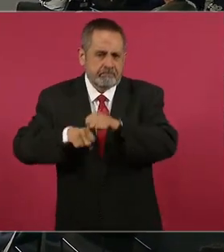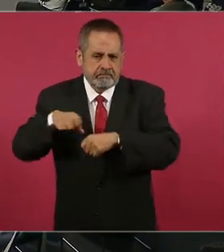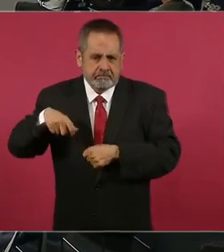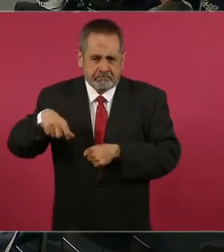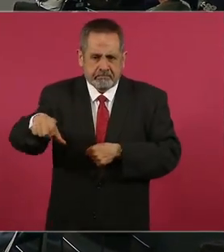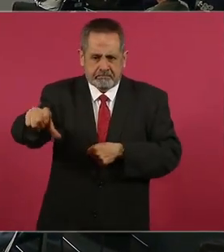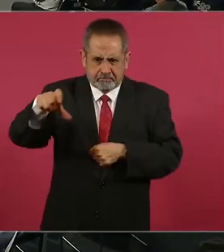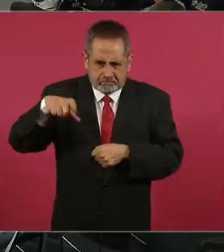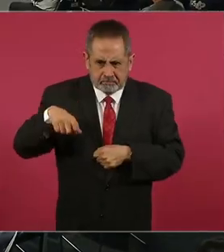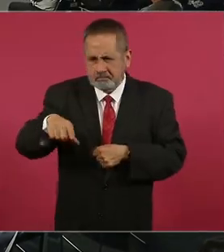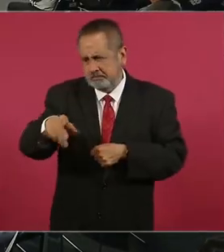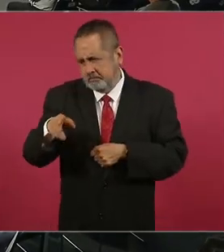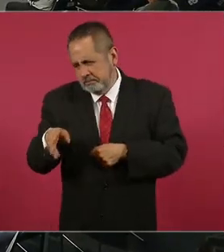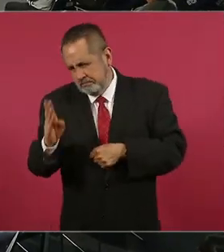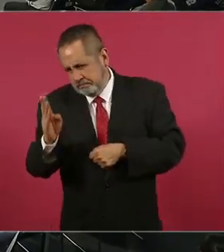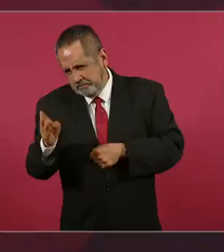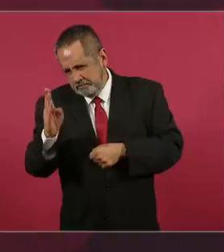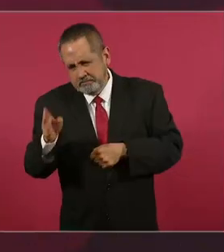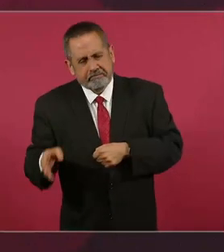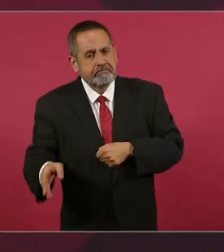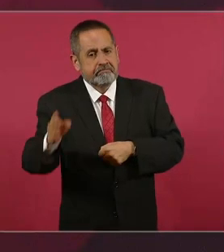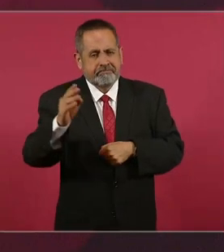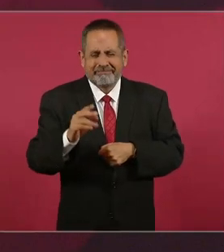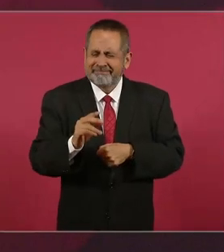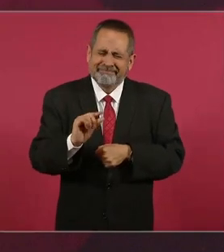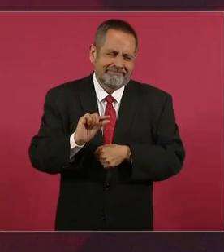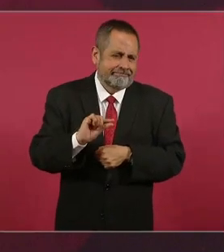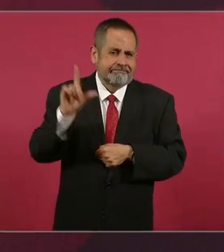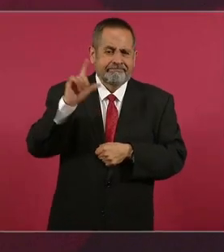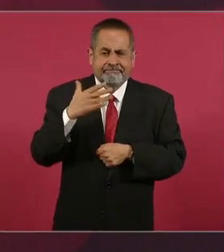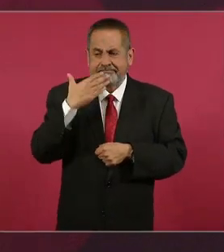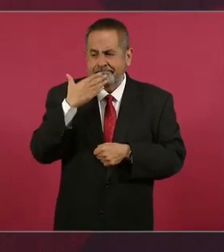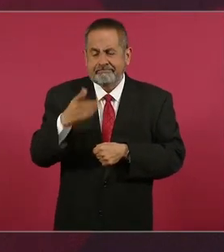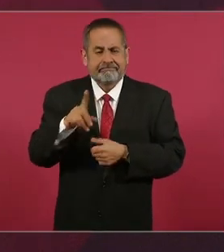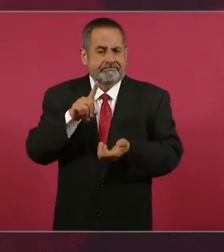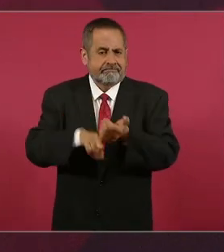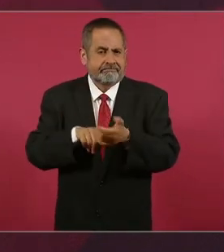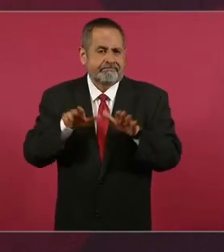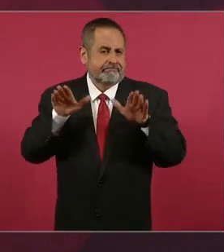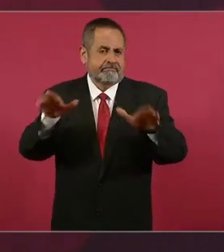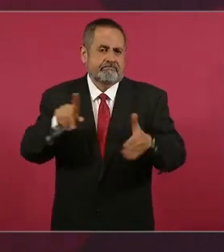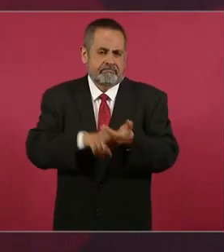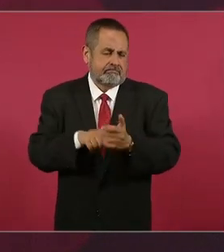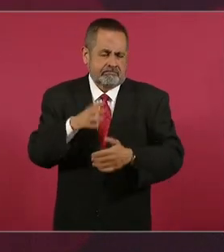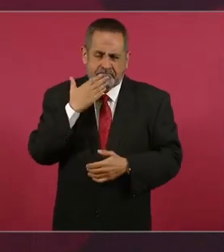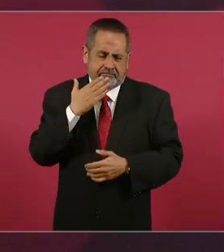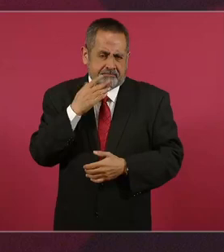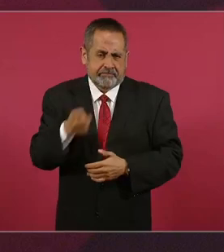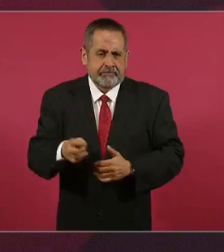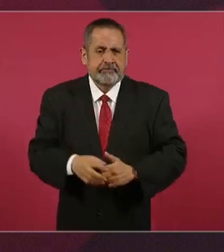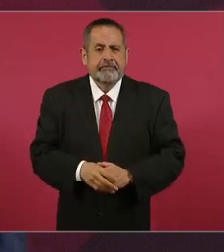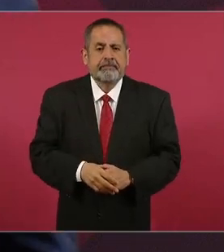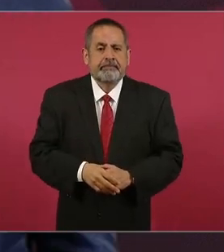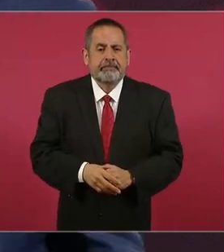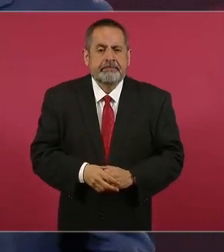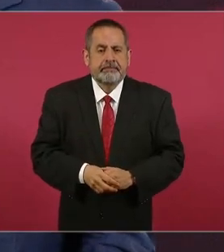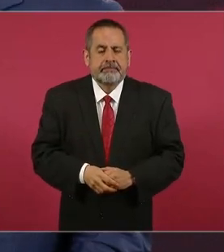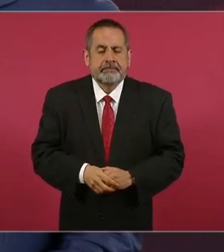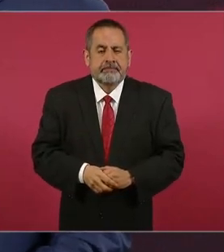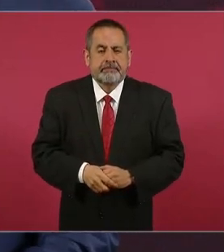Es algo especial ese aeropuerto. Entonces,